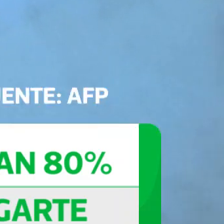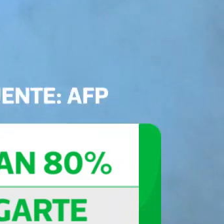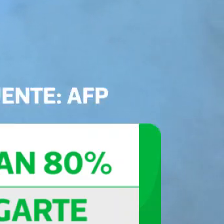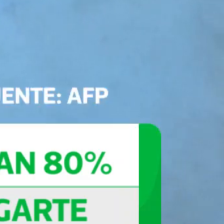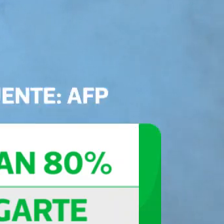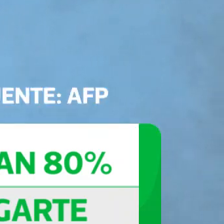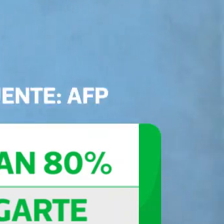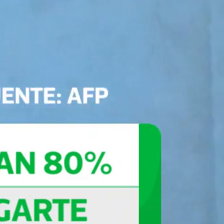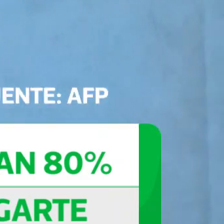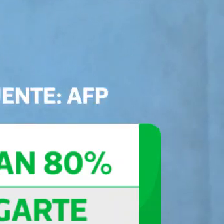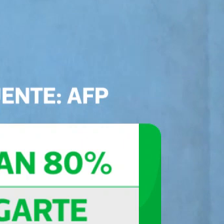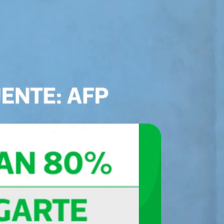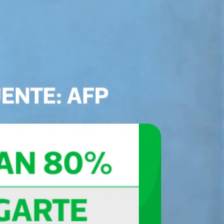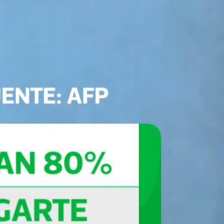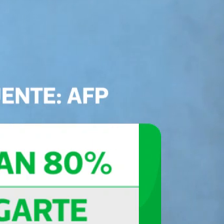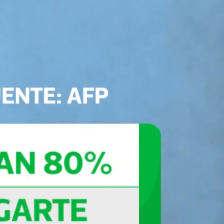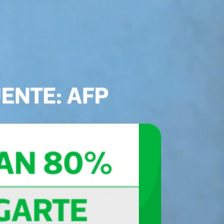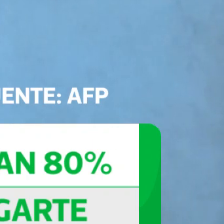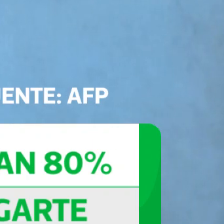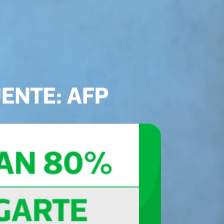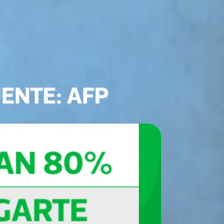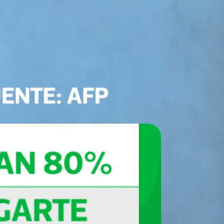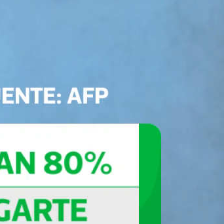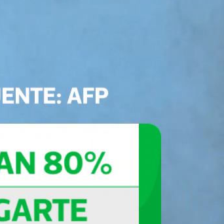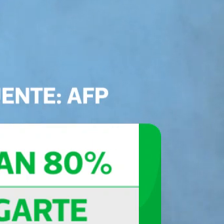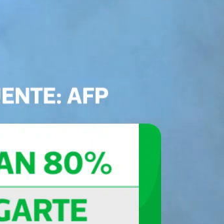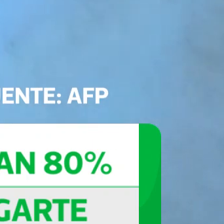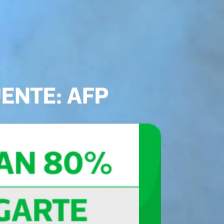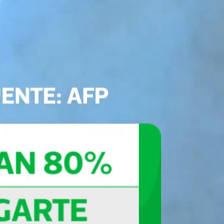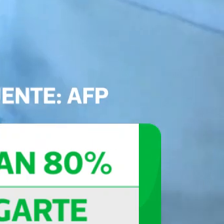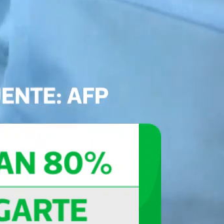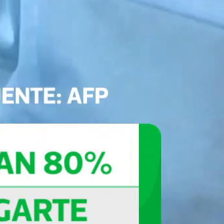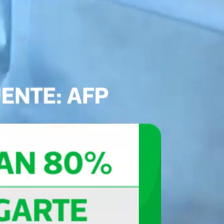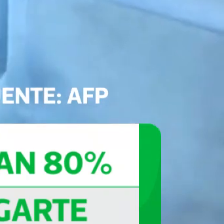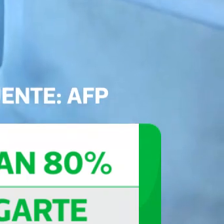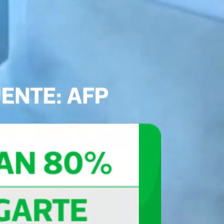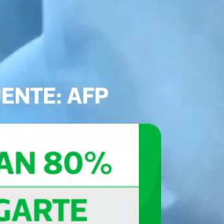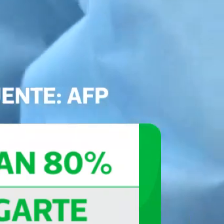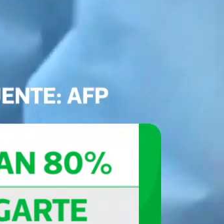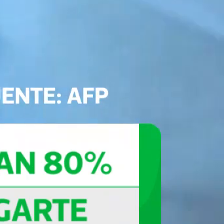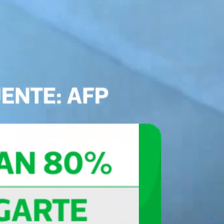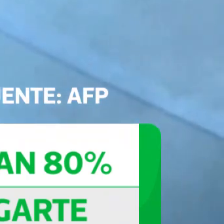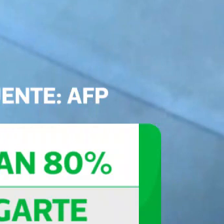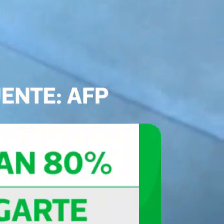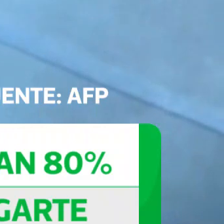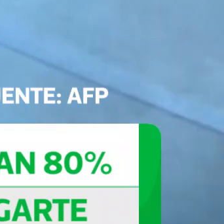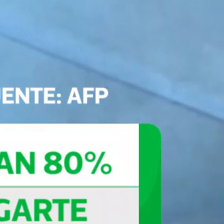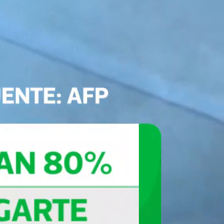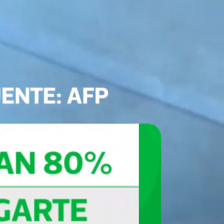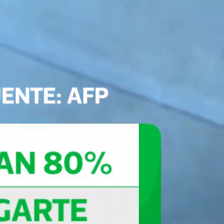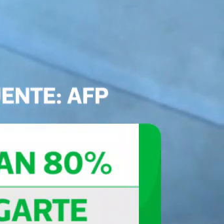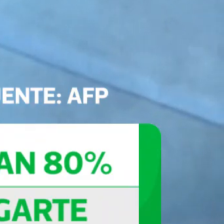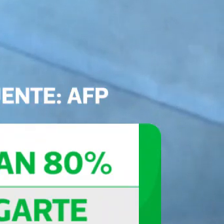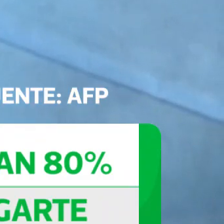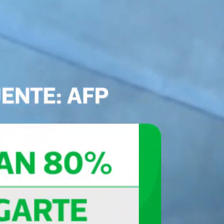último 4 de julio, Ugarte confirmó 4 nuevos casos de la variante Delta que corresponden al núcleo cercano de